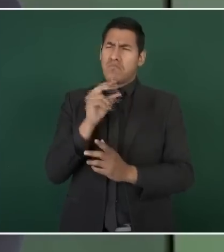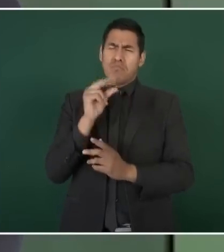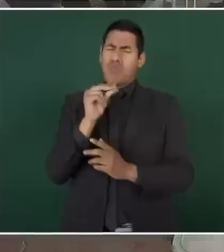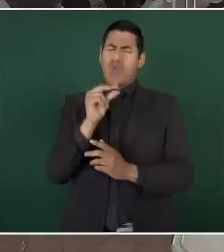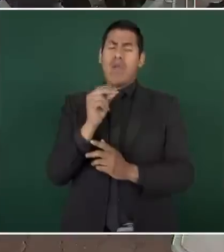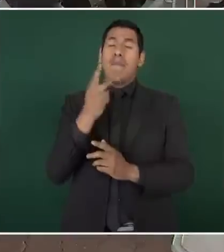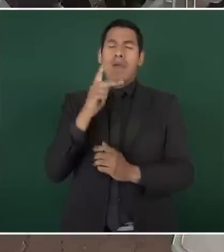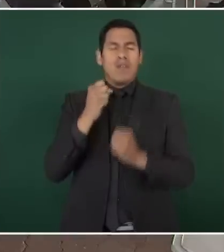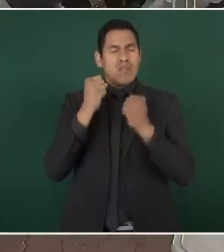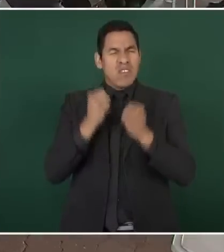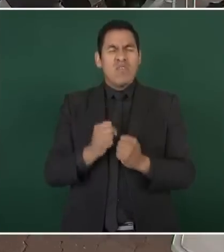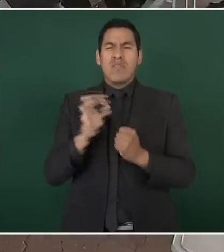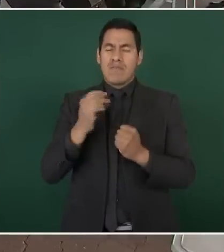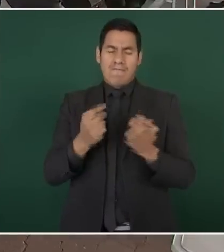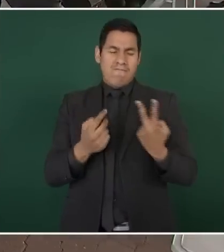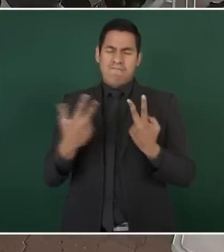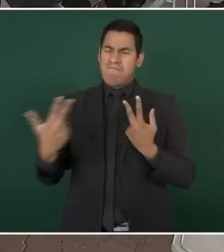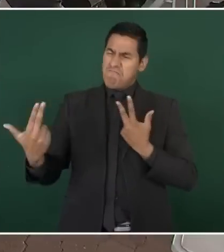Y así